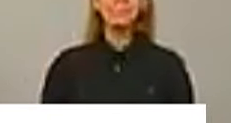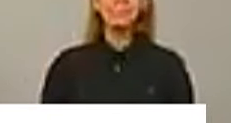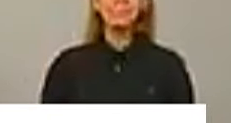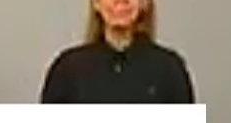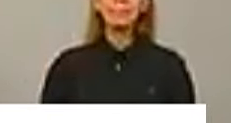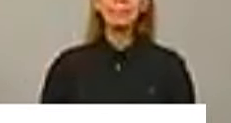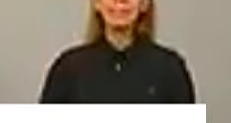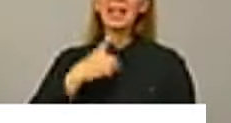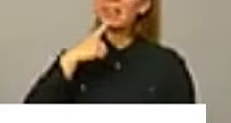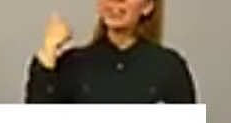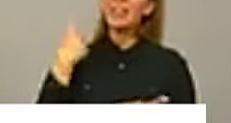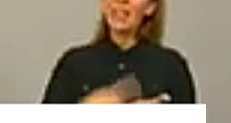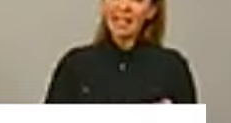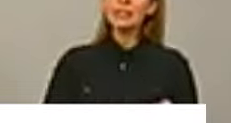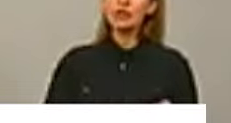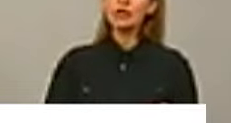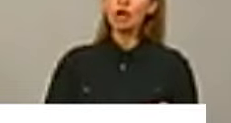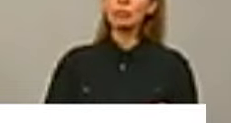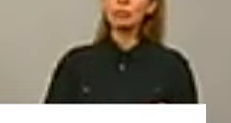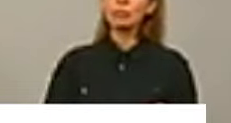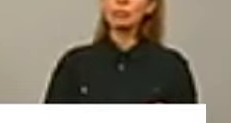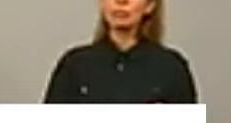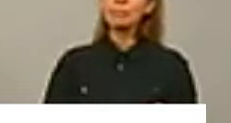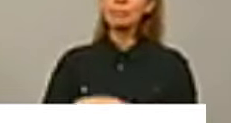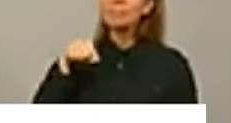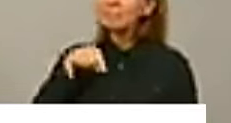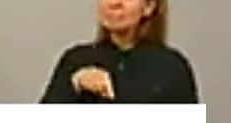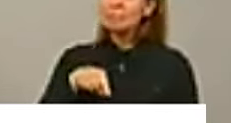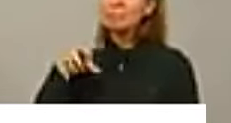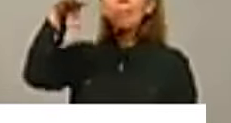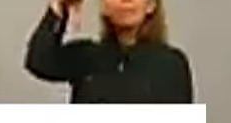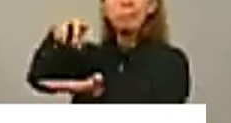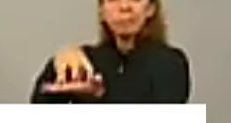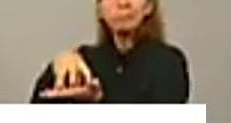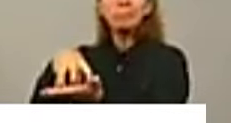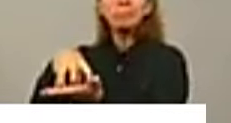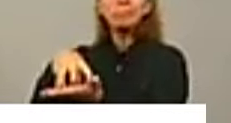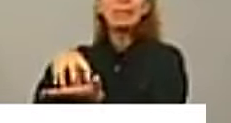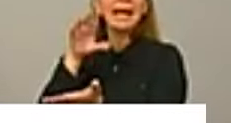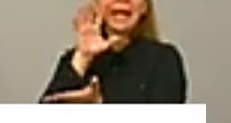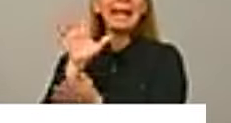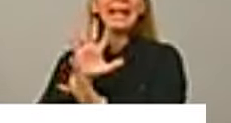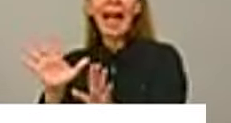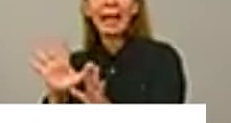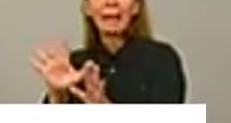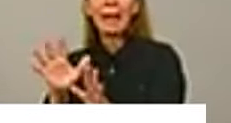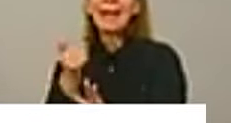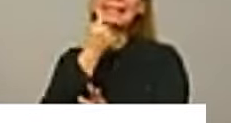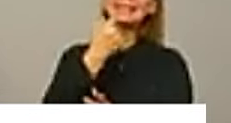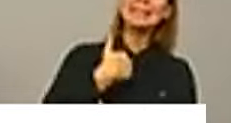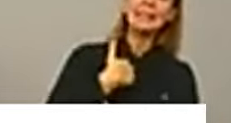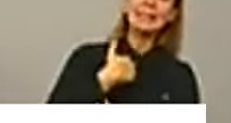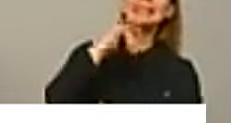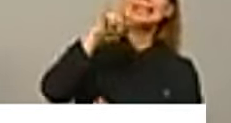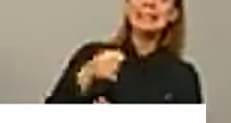no se definió ni tiene nada que ver con la adhesión o no de la provincia de